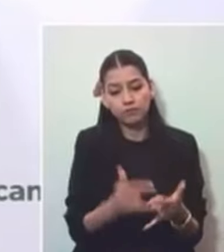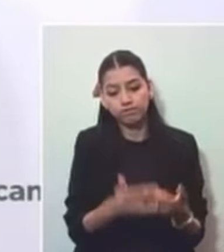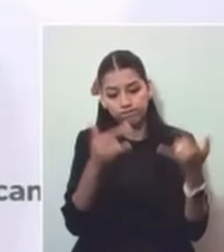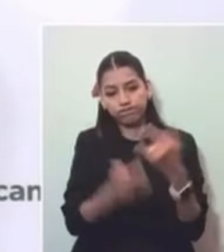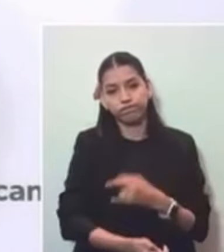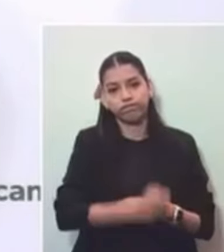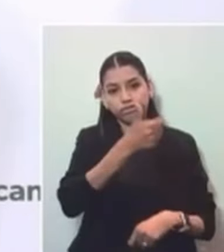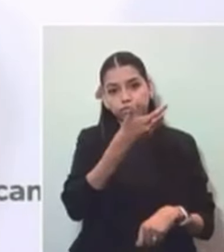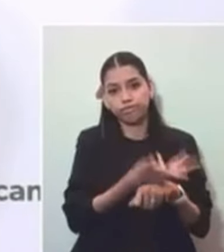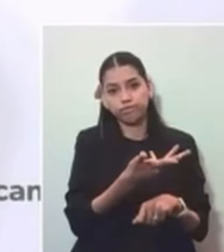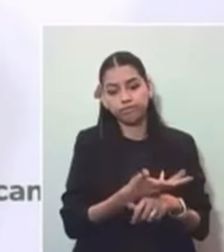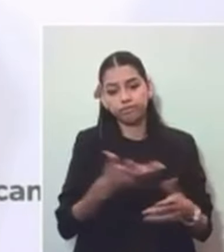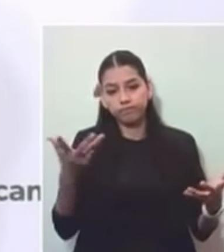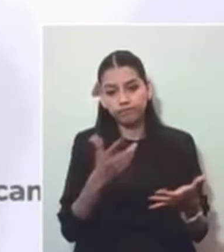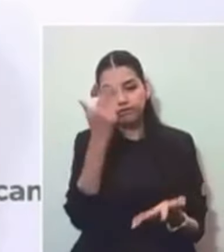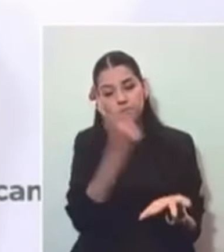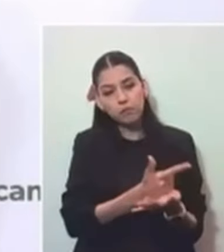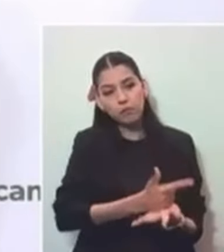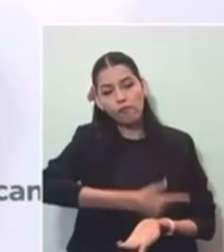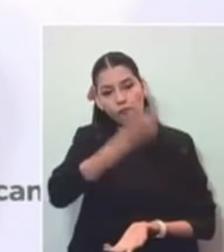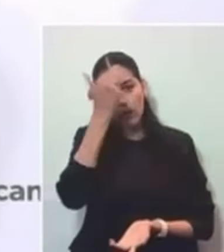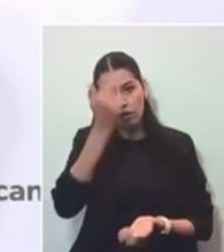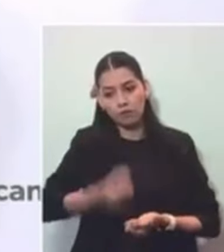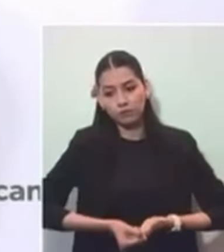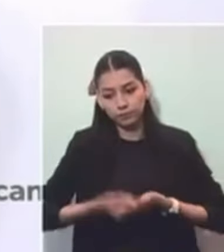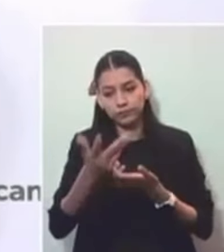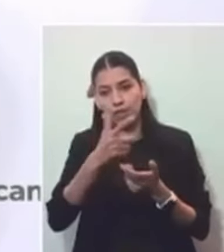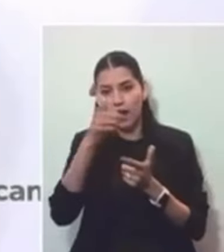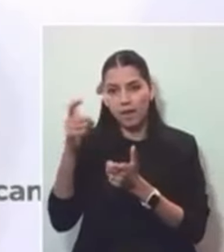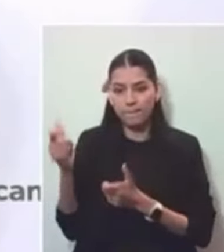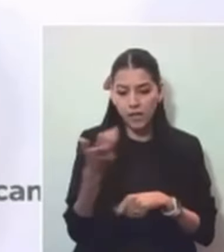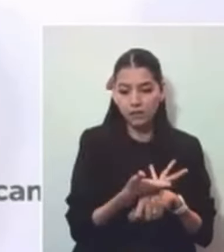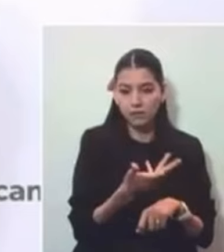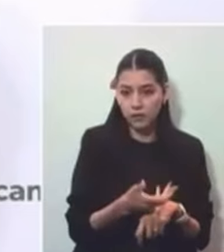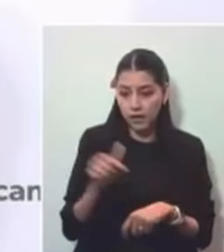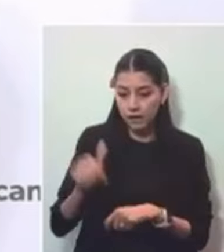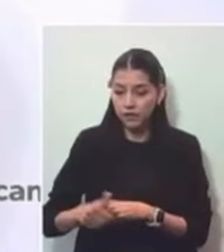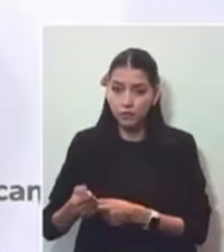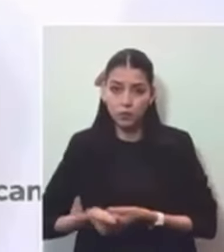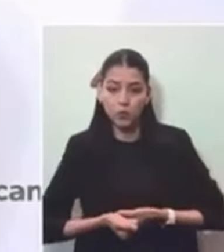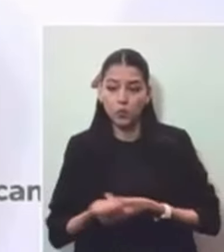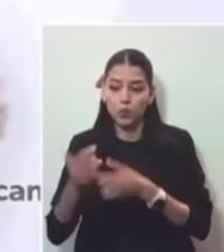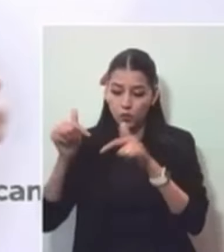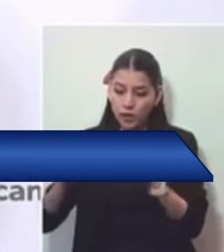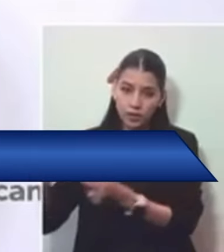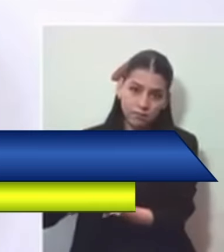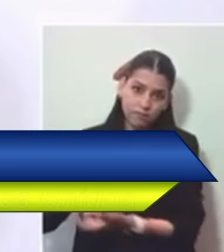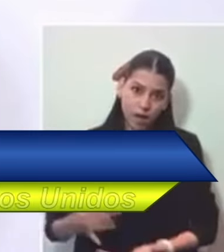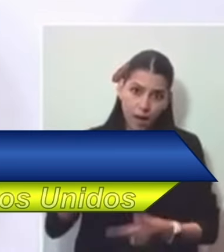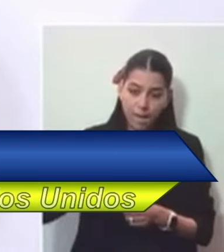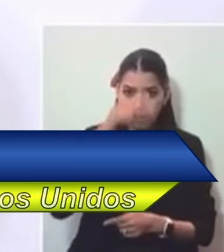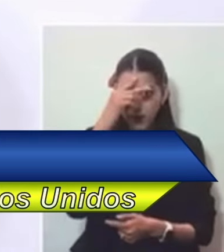Unidos se hizo un crimen grave transportar las armas de los Estados Unidos que llegan acá a México. Reconocemos que se